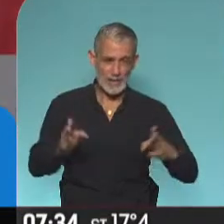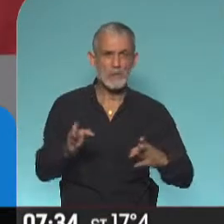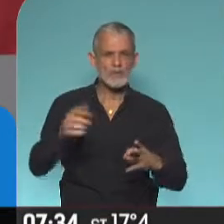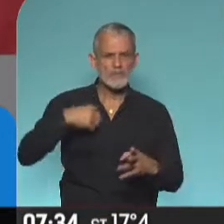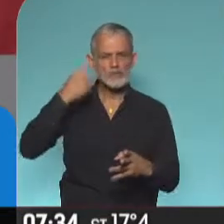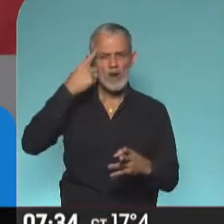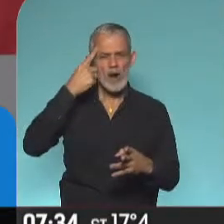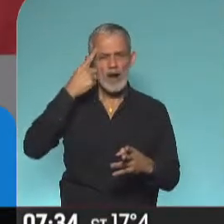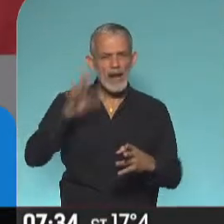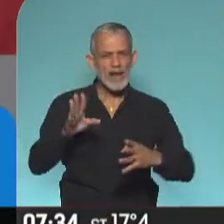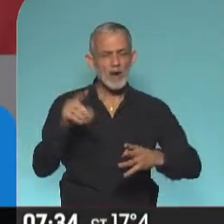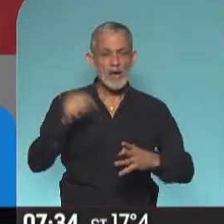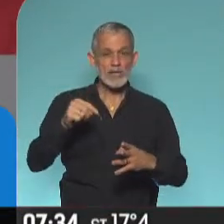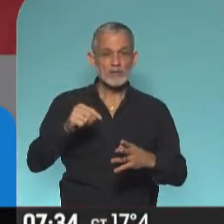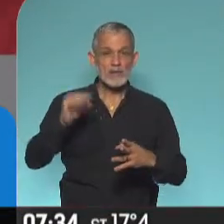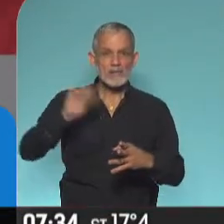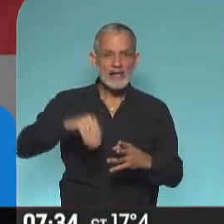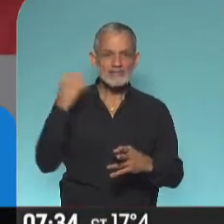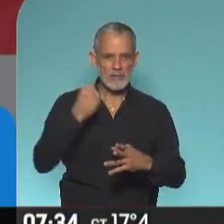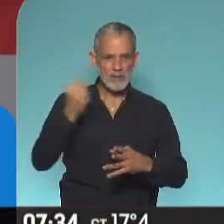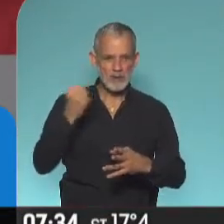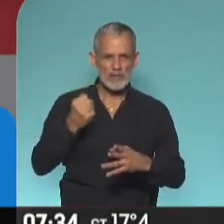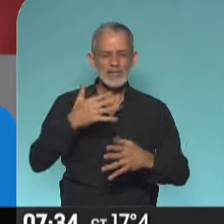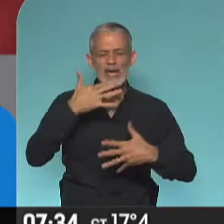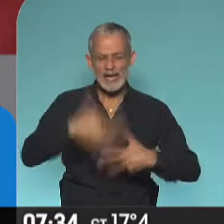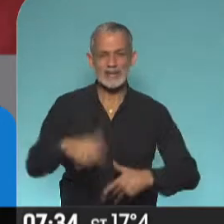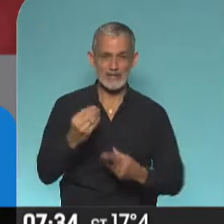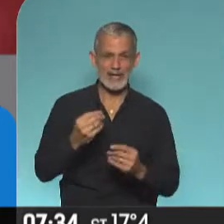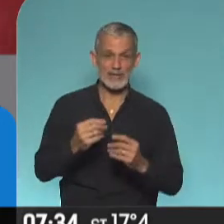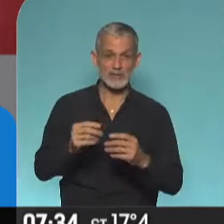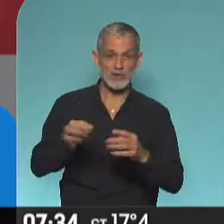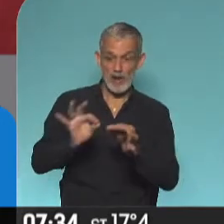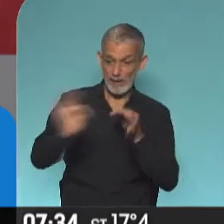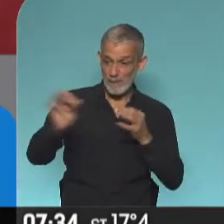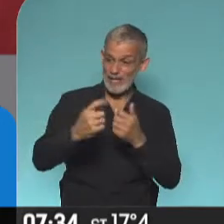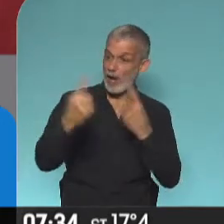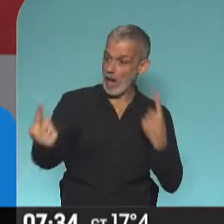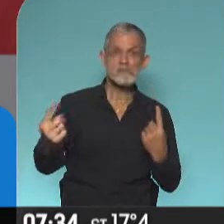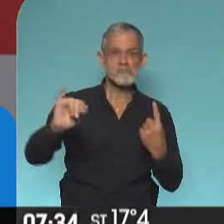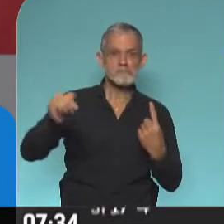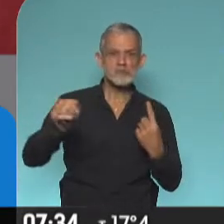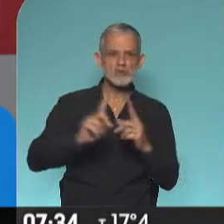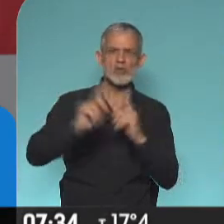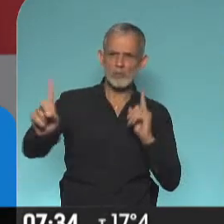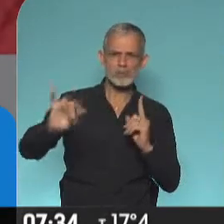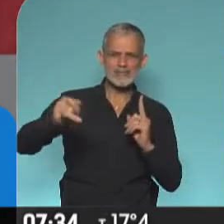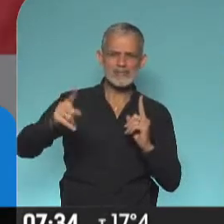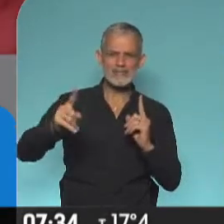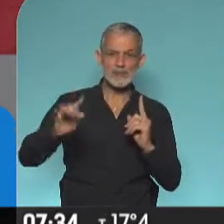me parece que es todavía más importante entender esto, ¿no? Que hay que